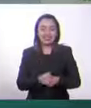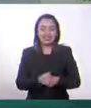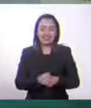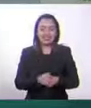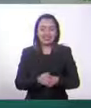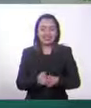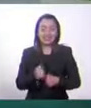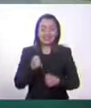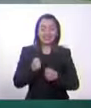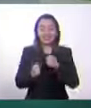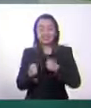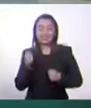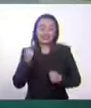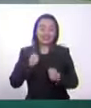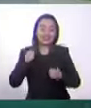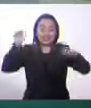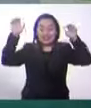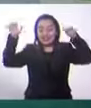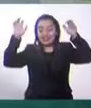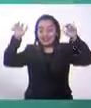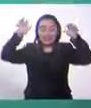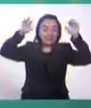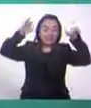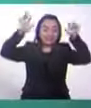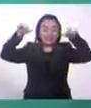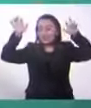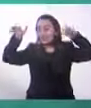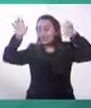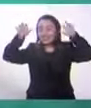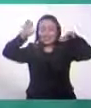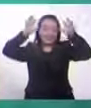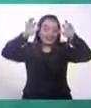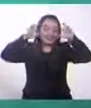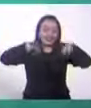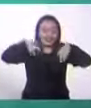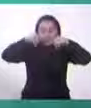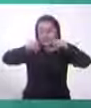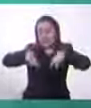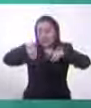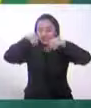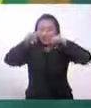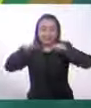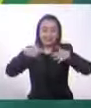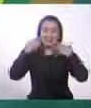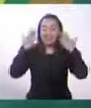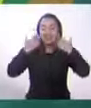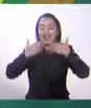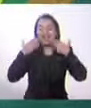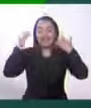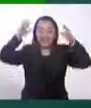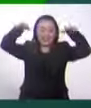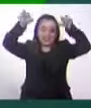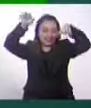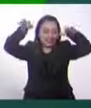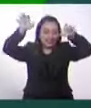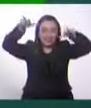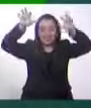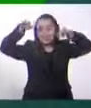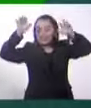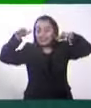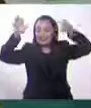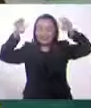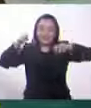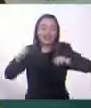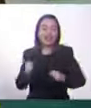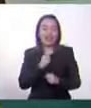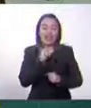¡Que viva la lluvia que trae alegría! Para que la tierra se moje y sonría. ¡Que viva la lluvia que cae